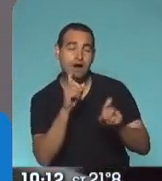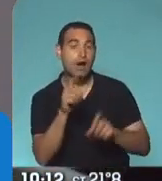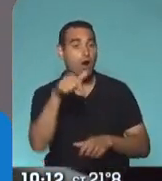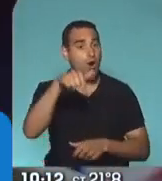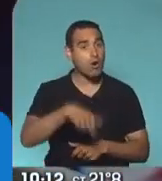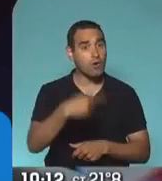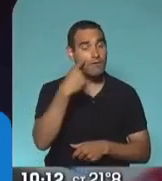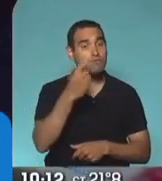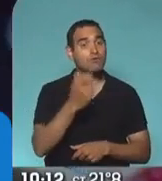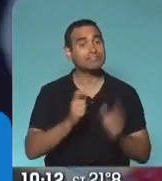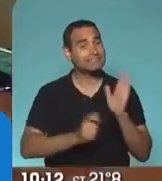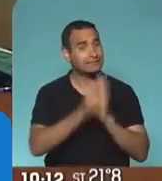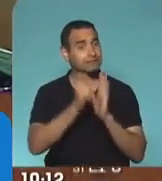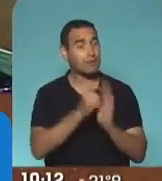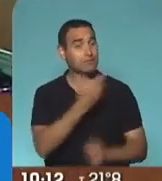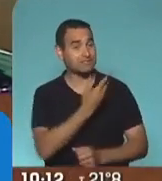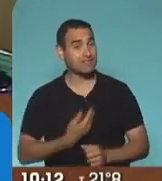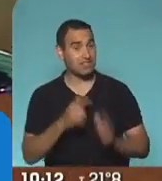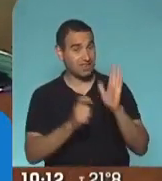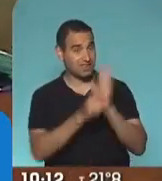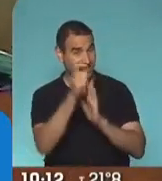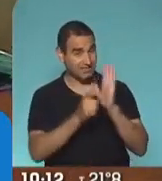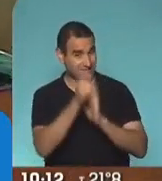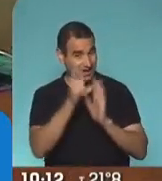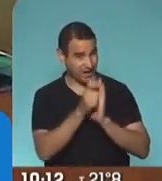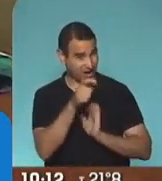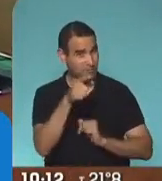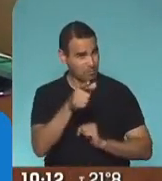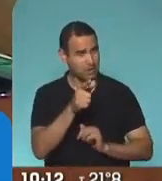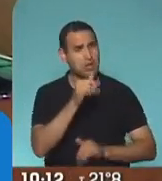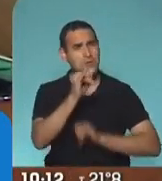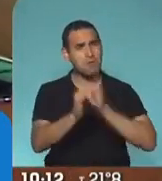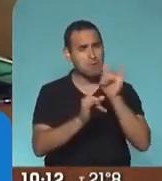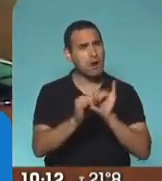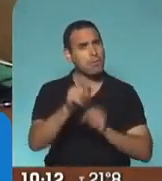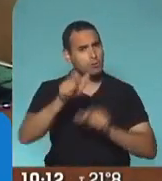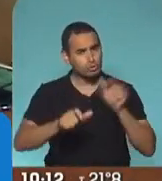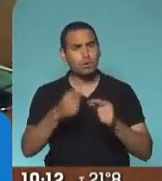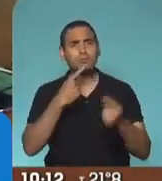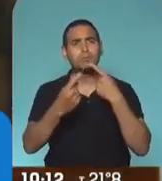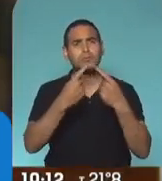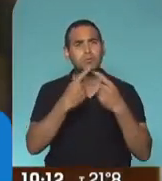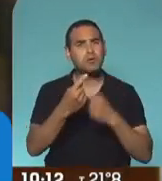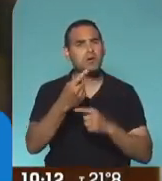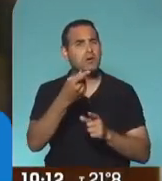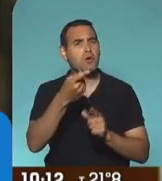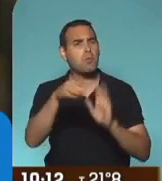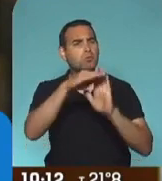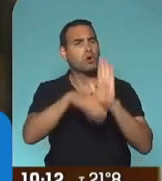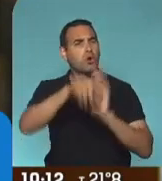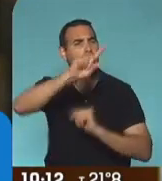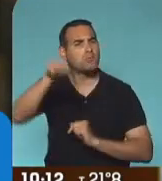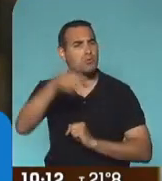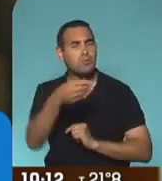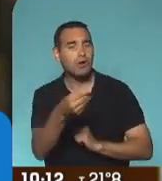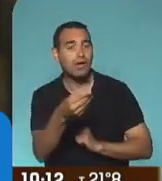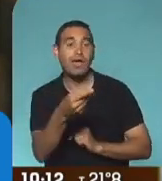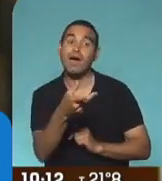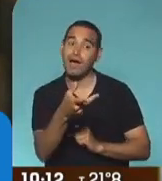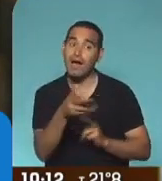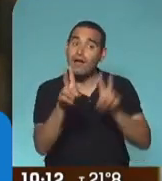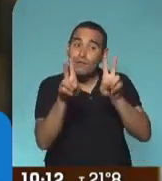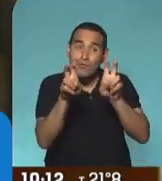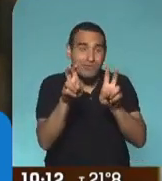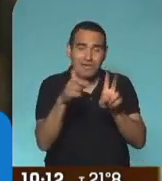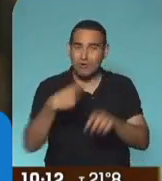en Instagram el presidente y que haya tenido muchas preguntas sobre por qué derogó un protocolo, significa que es un tema que ha atravesado a